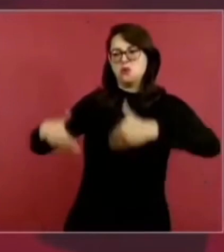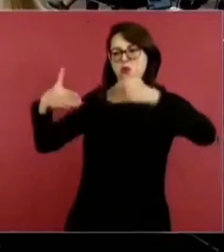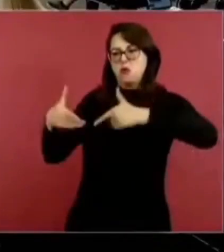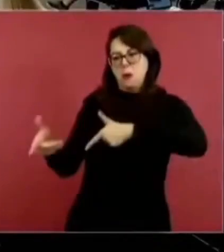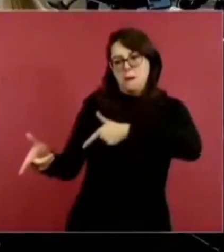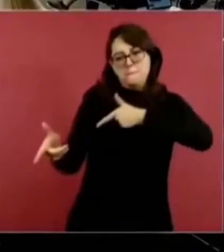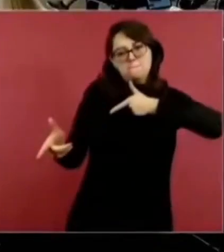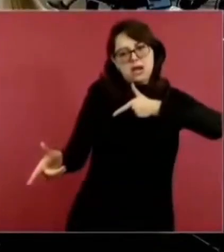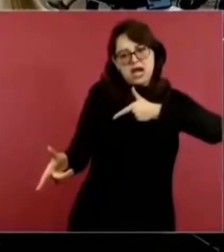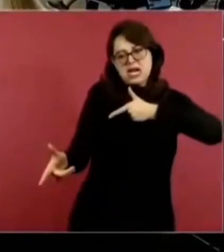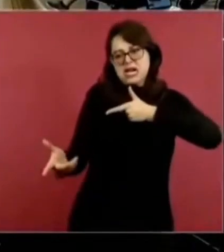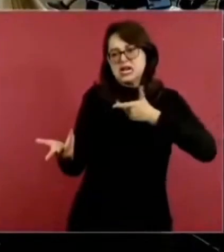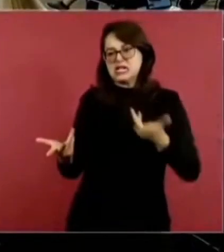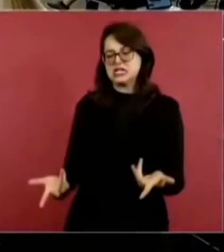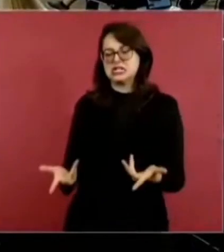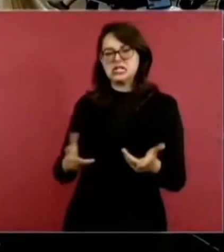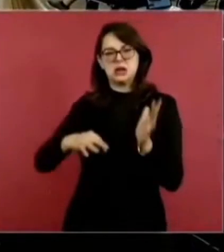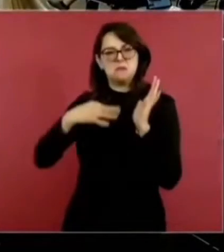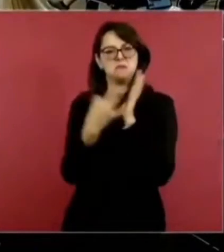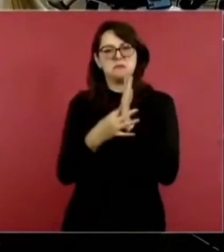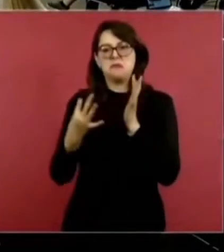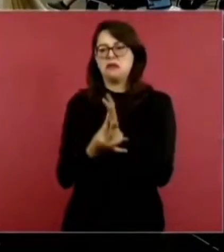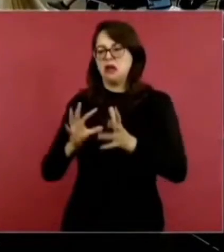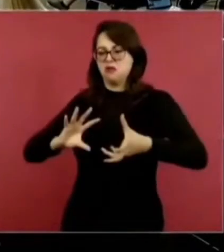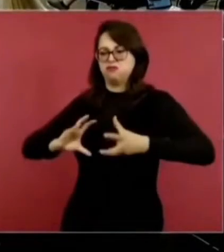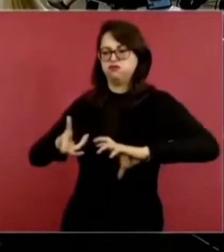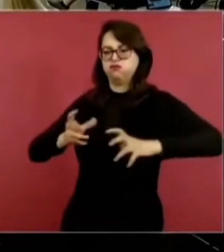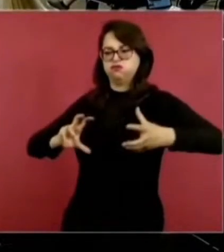Texas, de poner alambradas en el río.